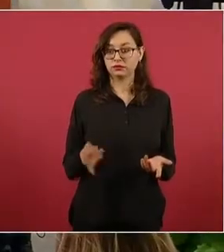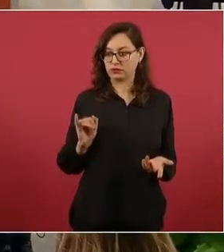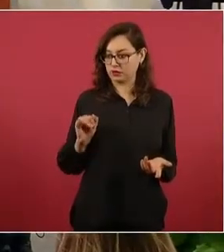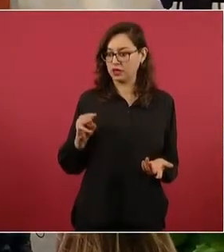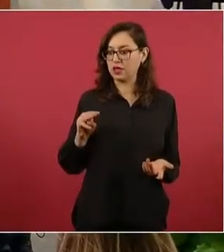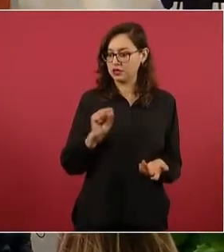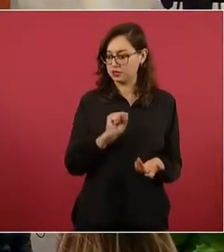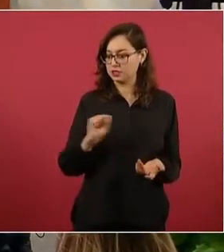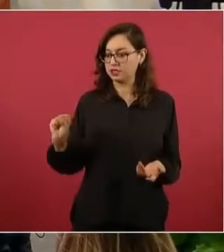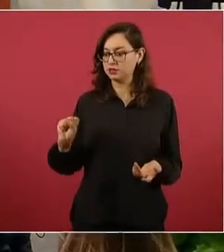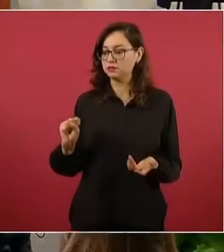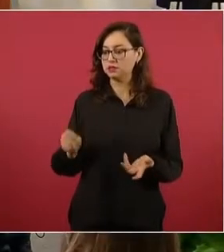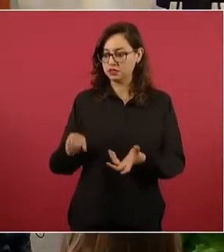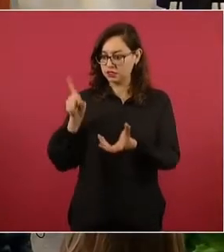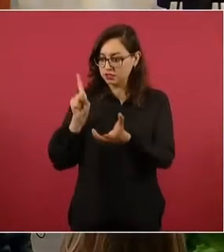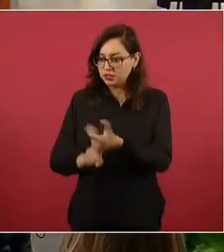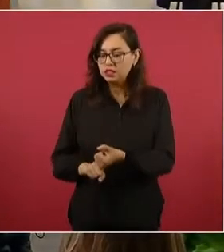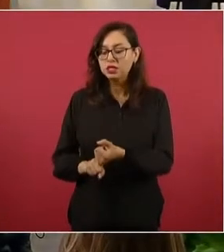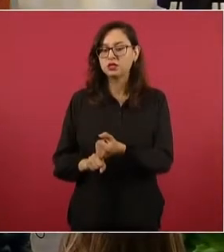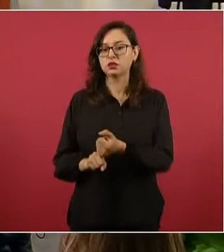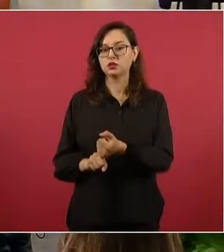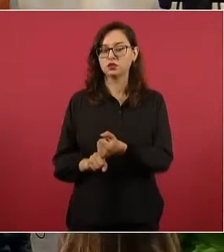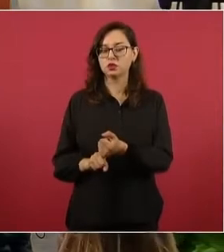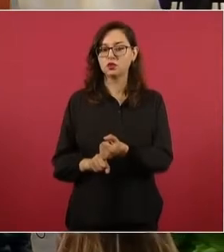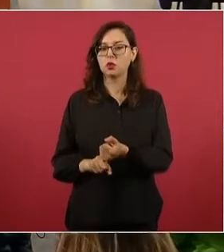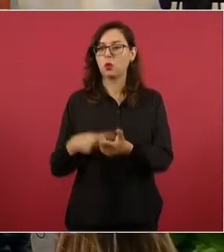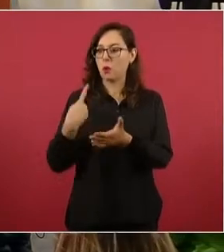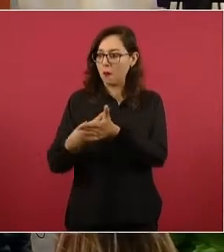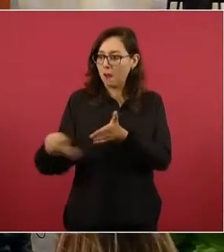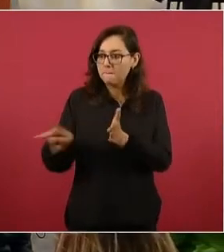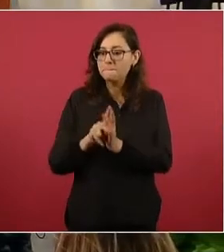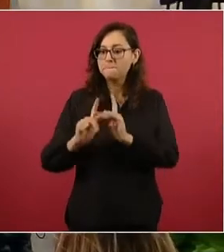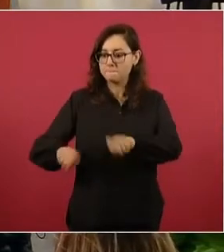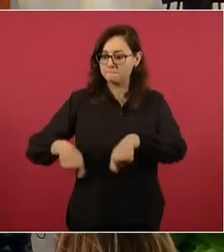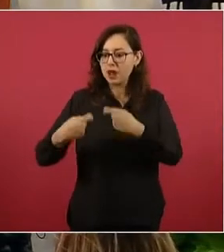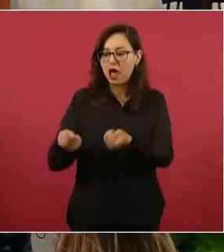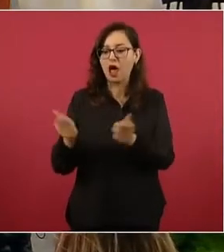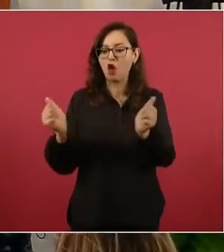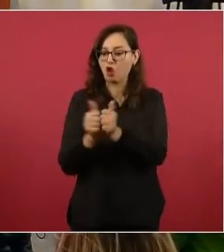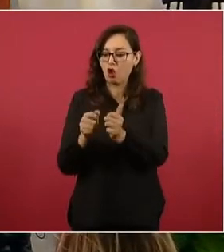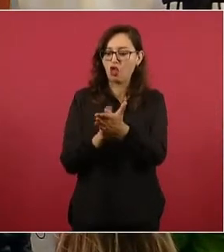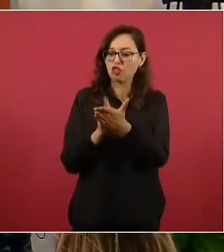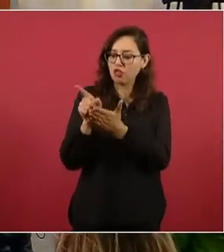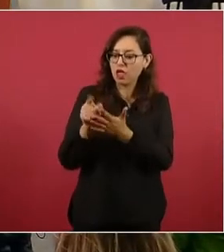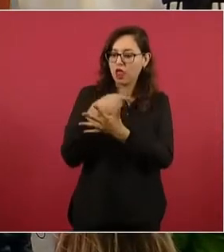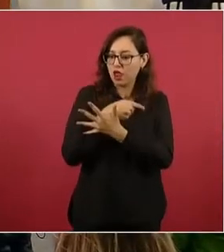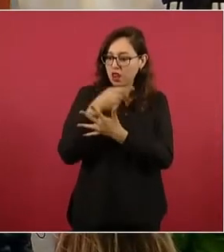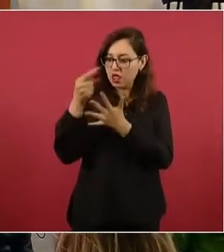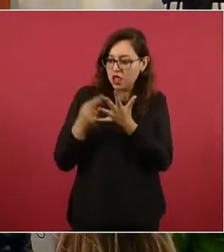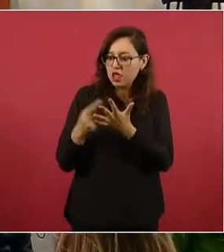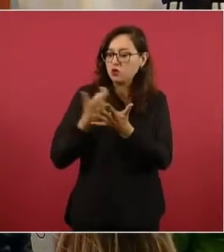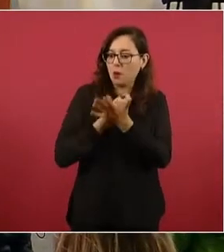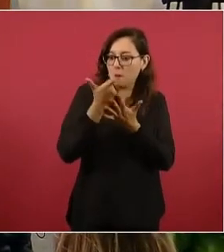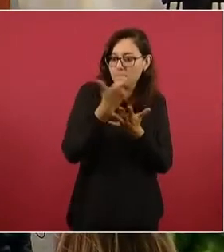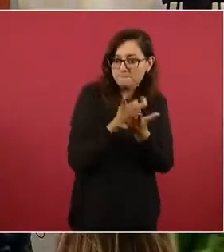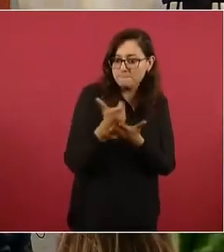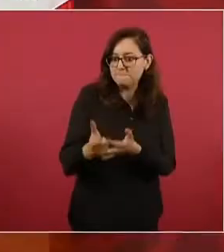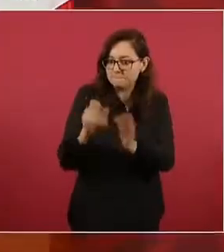garantizar más sueldos, más prestaciones que el ISSSTE o